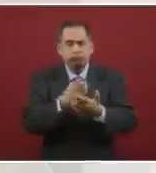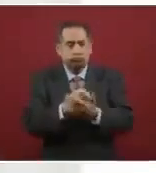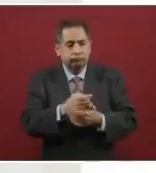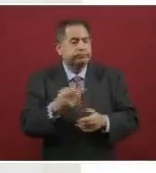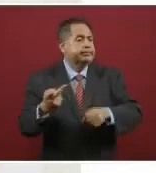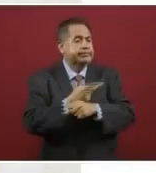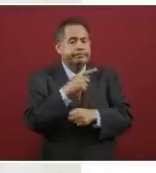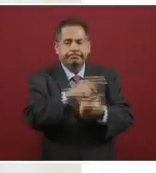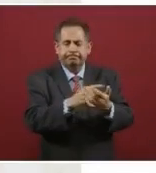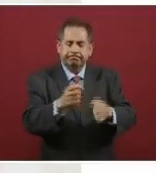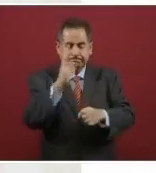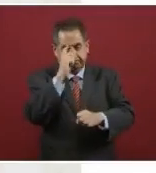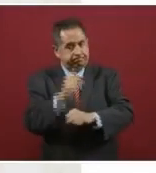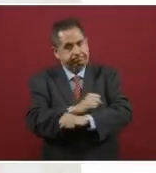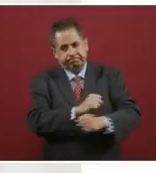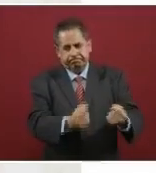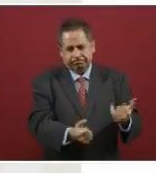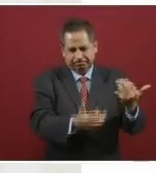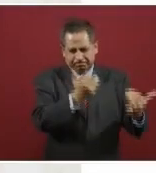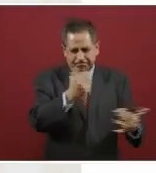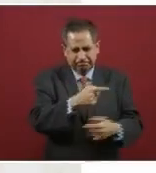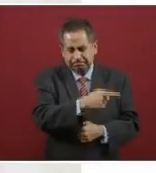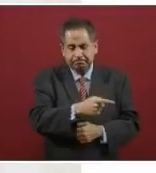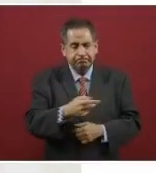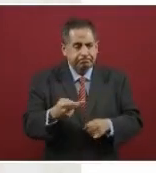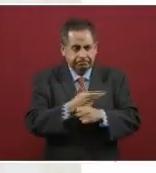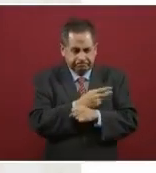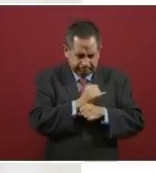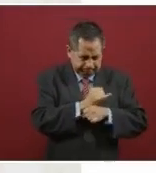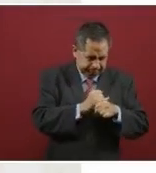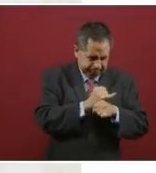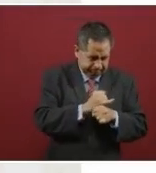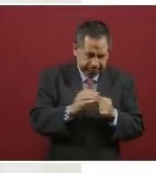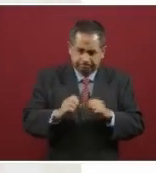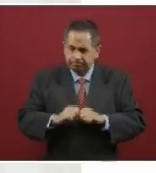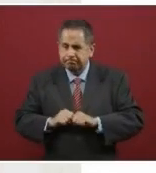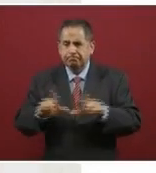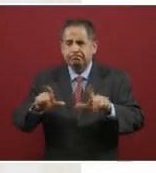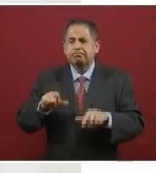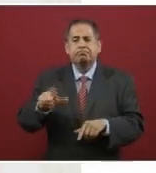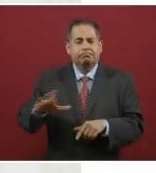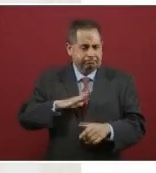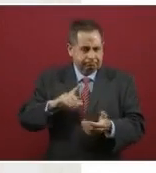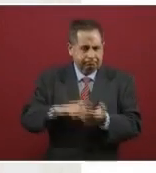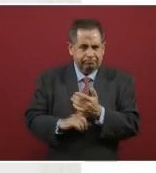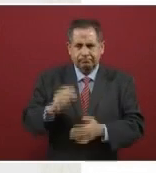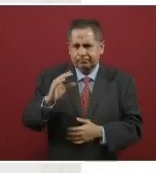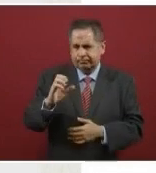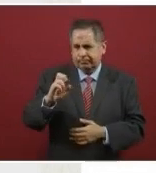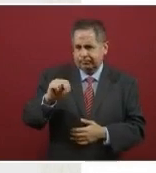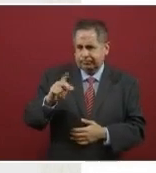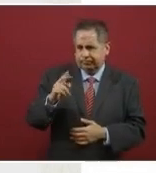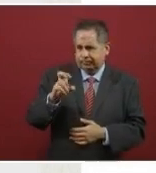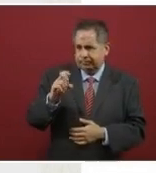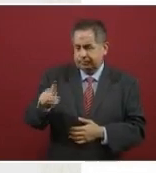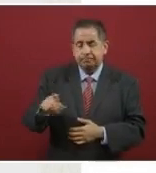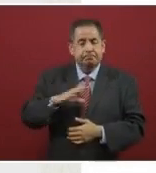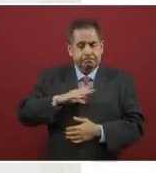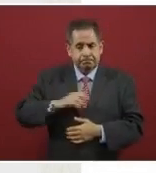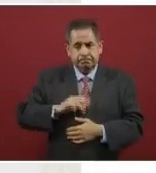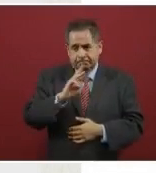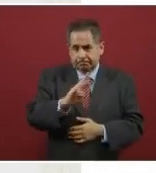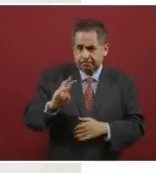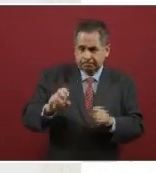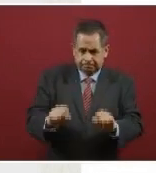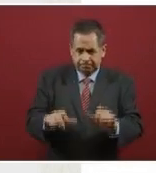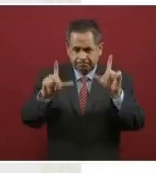explosión e incendio en Tlahuelilpan. Este documento está disponible en la página de Senapred, ahí está el link, ahí habla